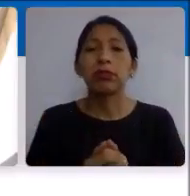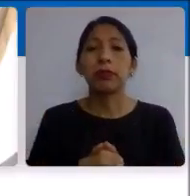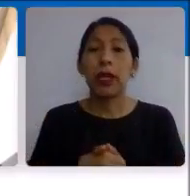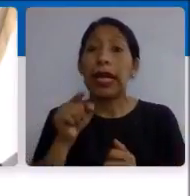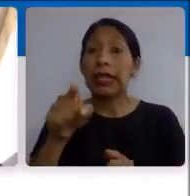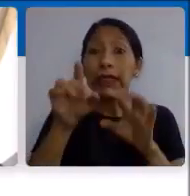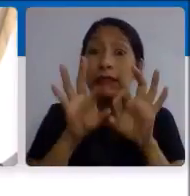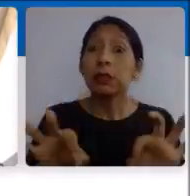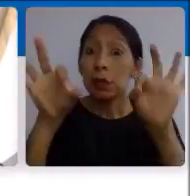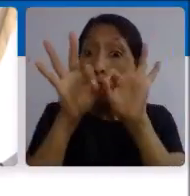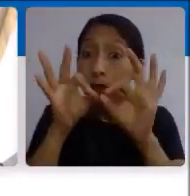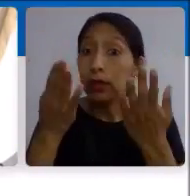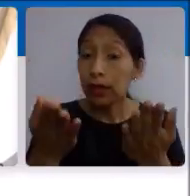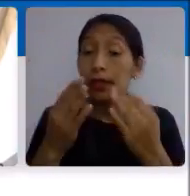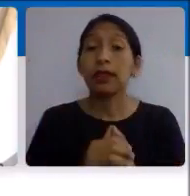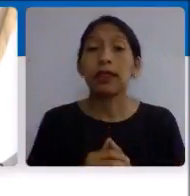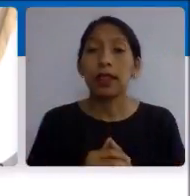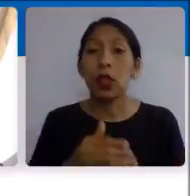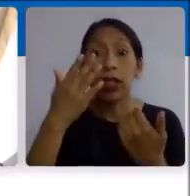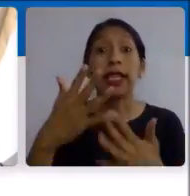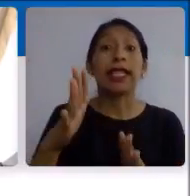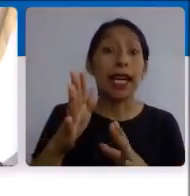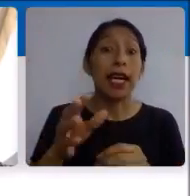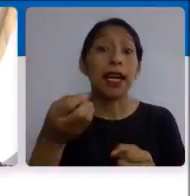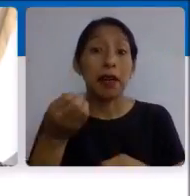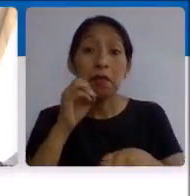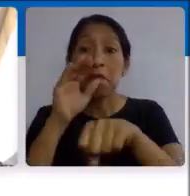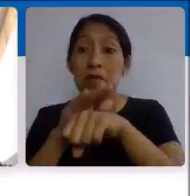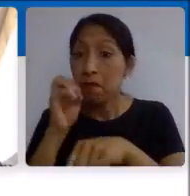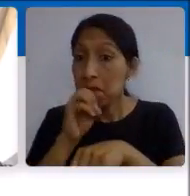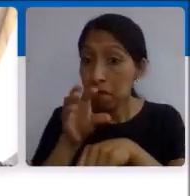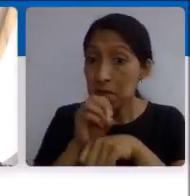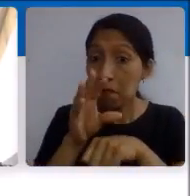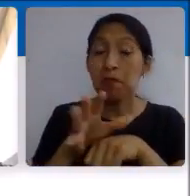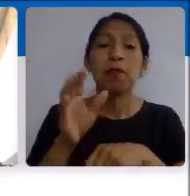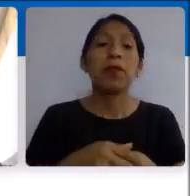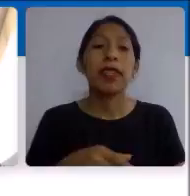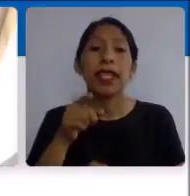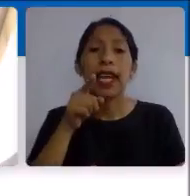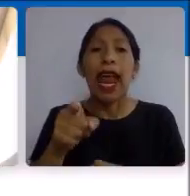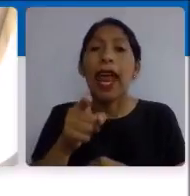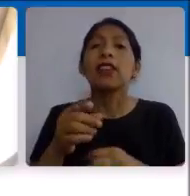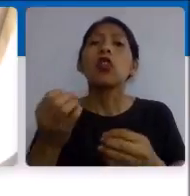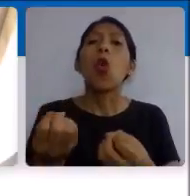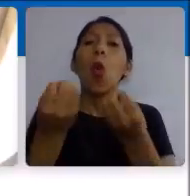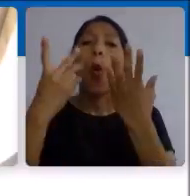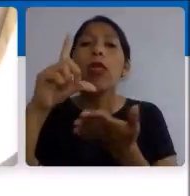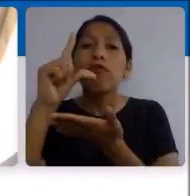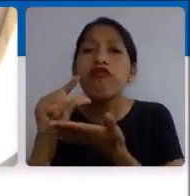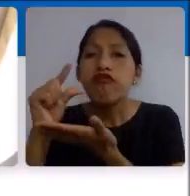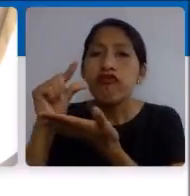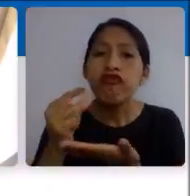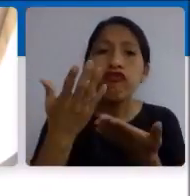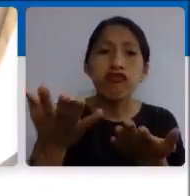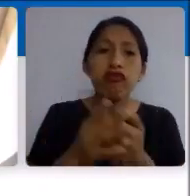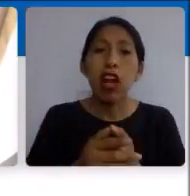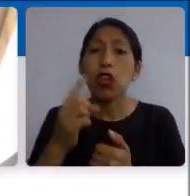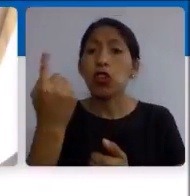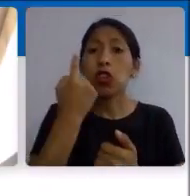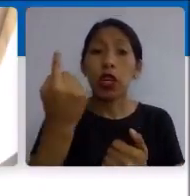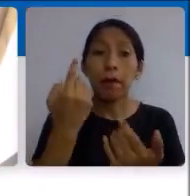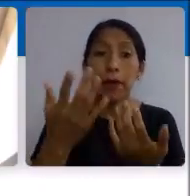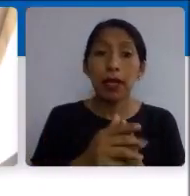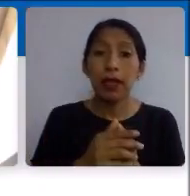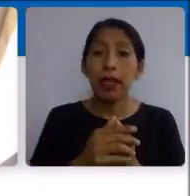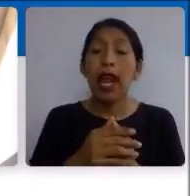sumamente importante, ¿no? Yo, lo que ya les había comentado, la diversificación y la segmentación de la oferta, ¿no? No enfocarse solamente